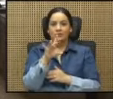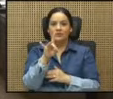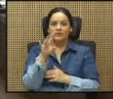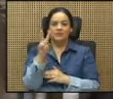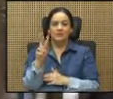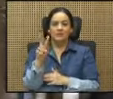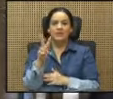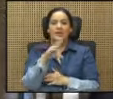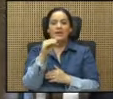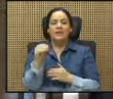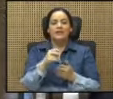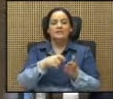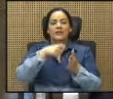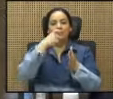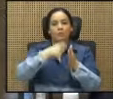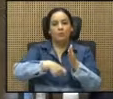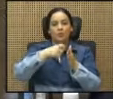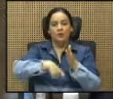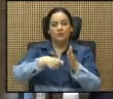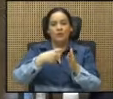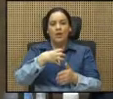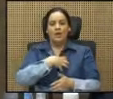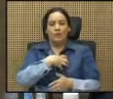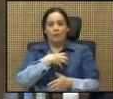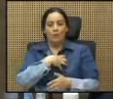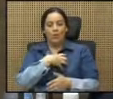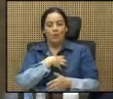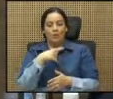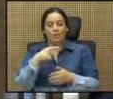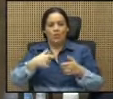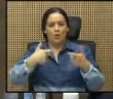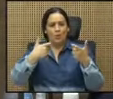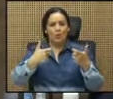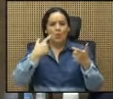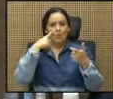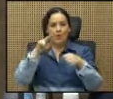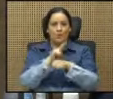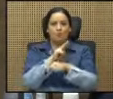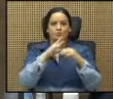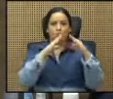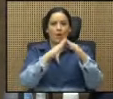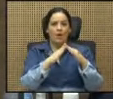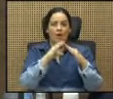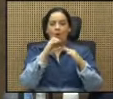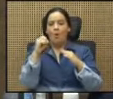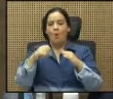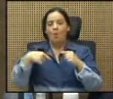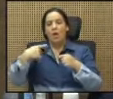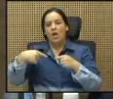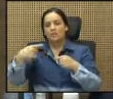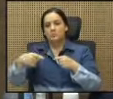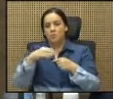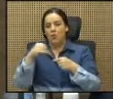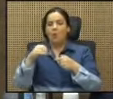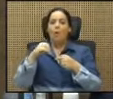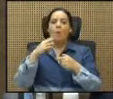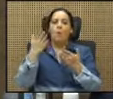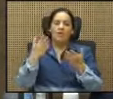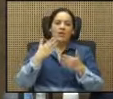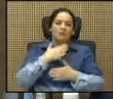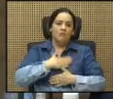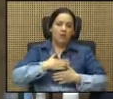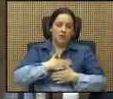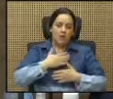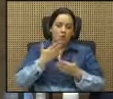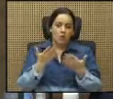22.382, que es el impuesto a inmuebles de lujo para uso habitacional, ocasional o de recreo. Nos